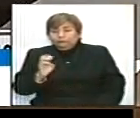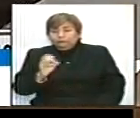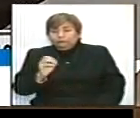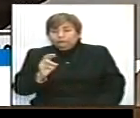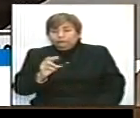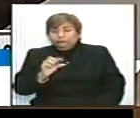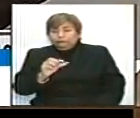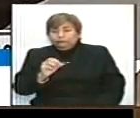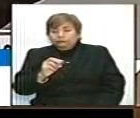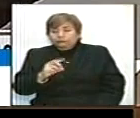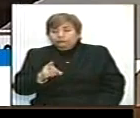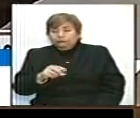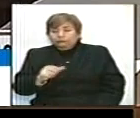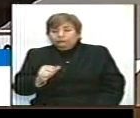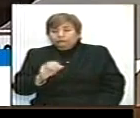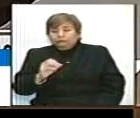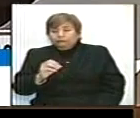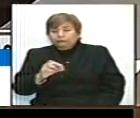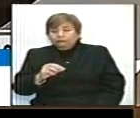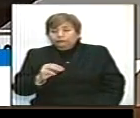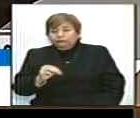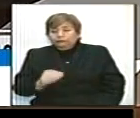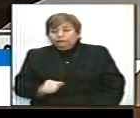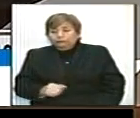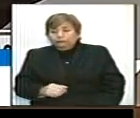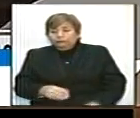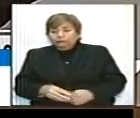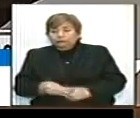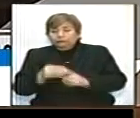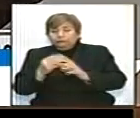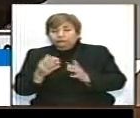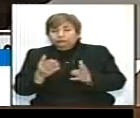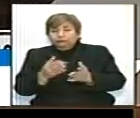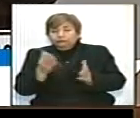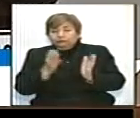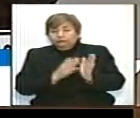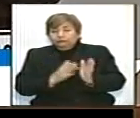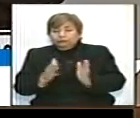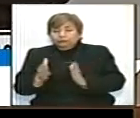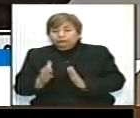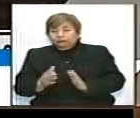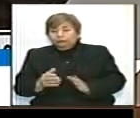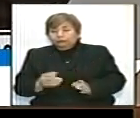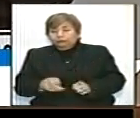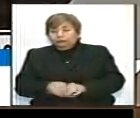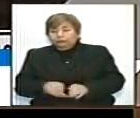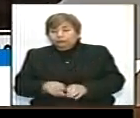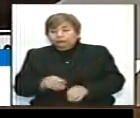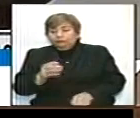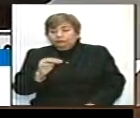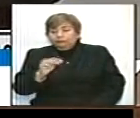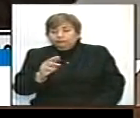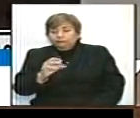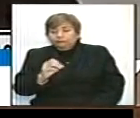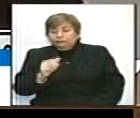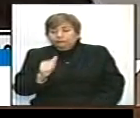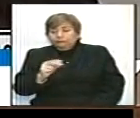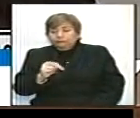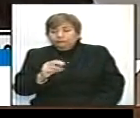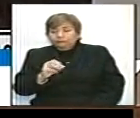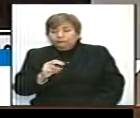González, también al señor Bruno Copes, especialista de dirección de planificación, de la misma forma a Marco Antonio